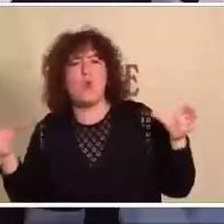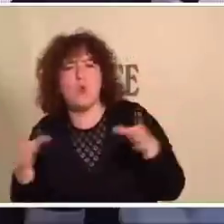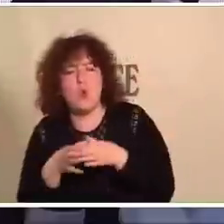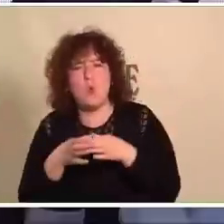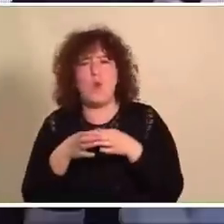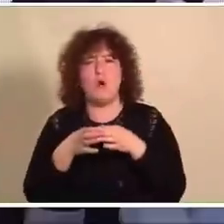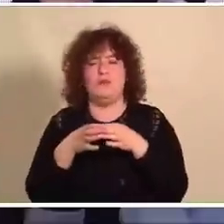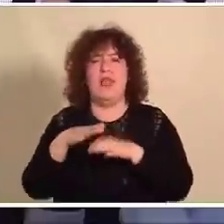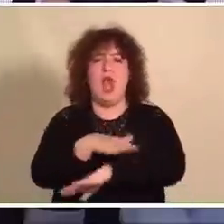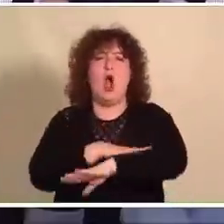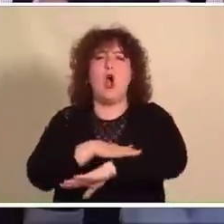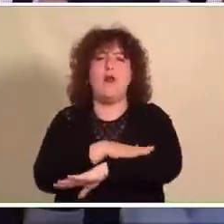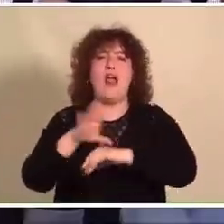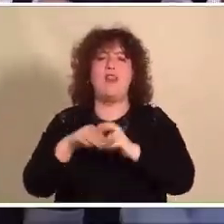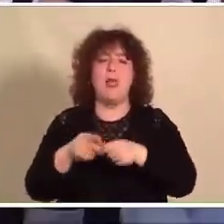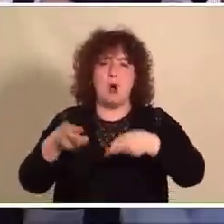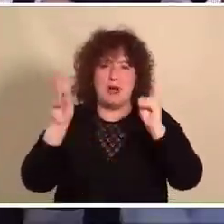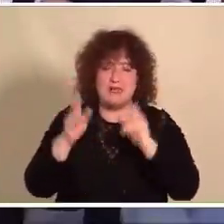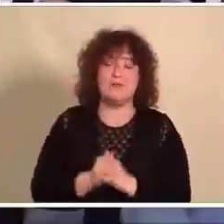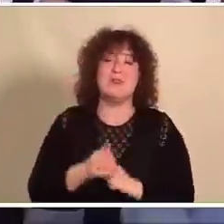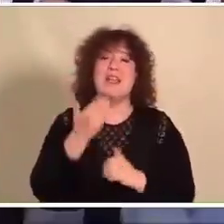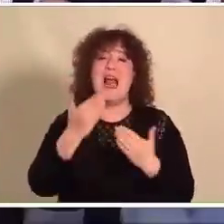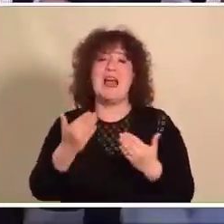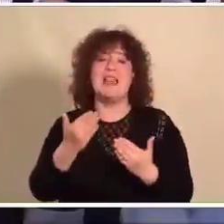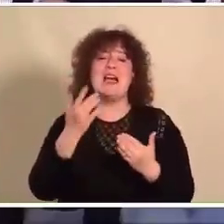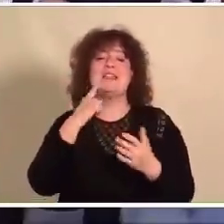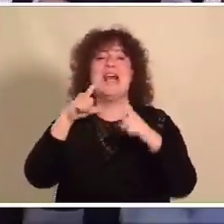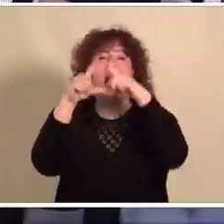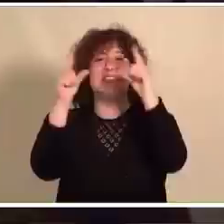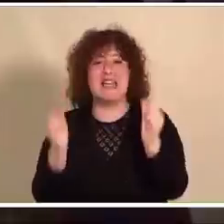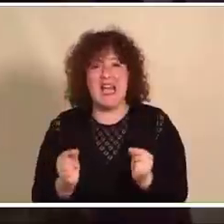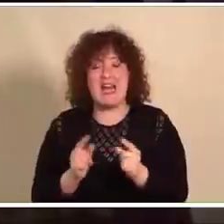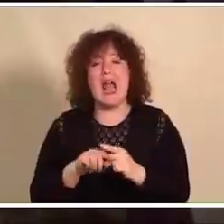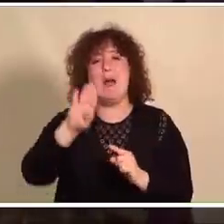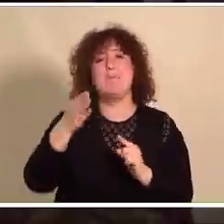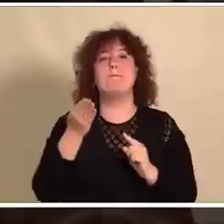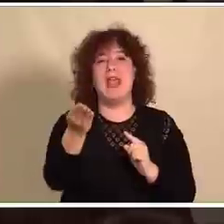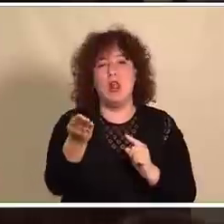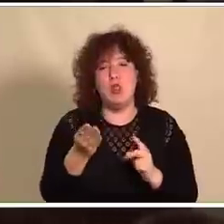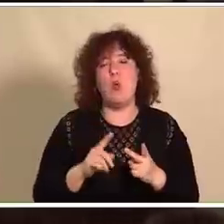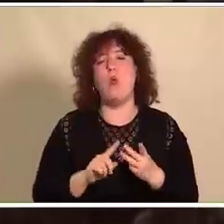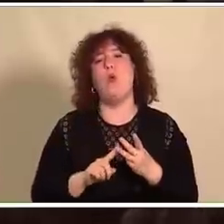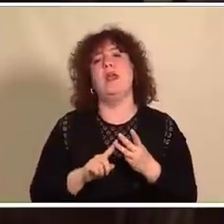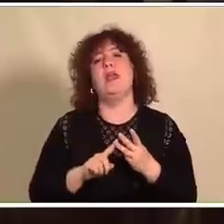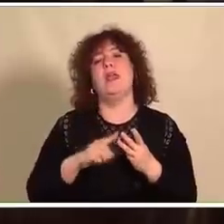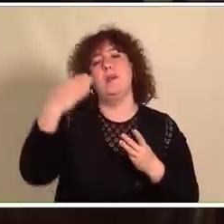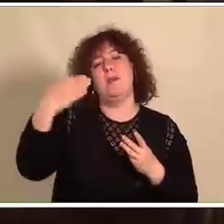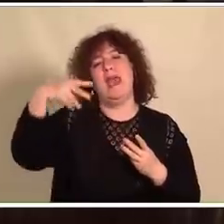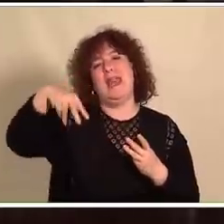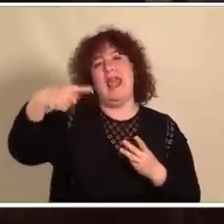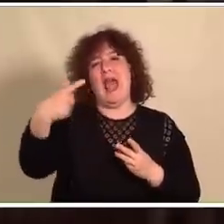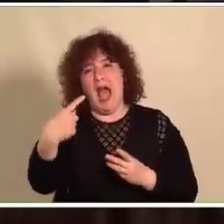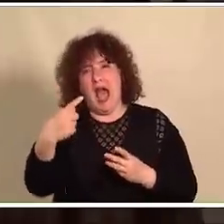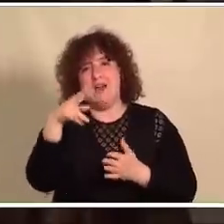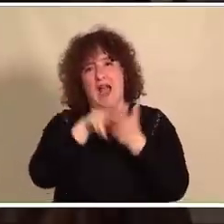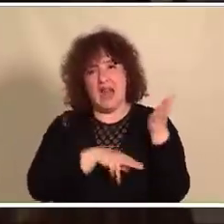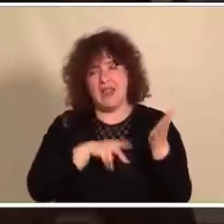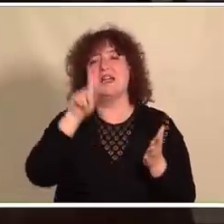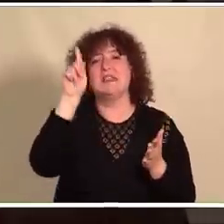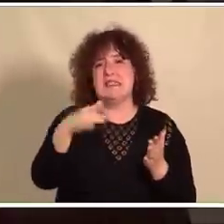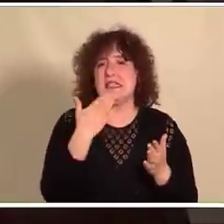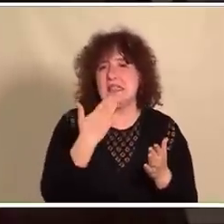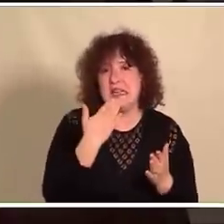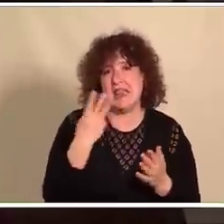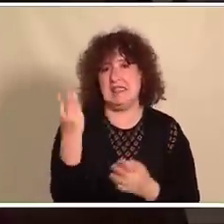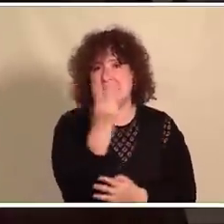estado Es que republicana de Cataluña euskal herria bildu y también del venega un aplauso para ellos y para